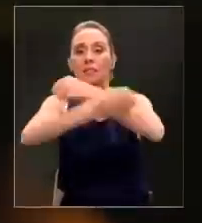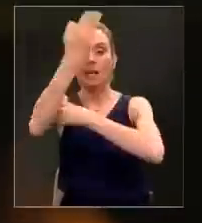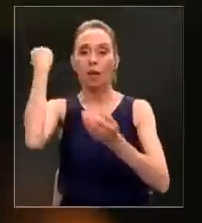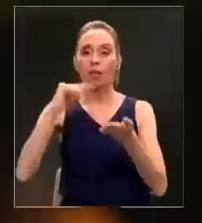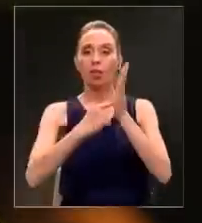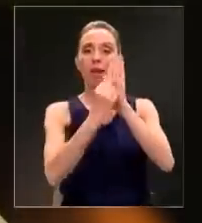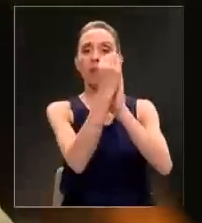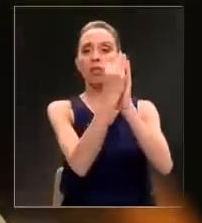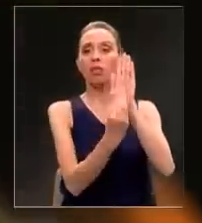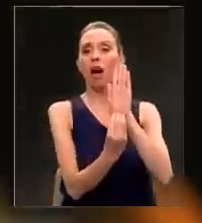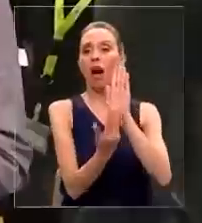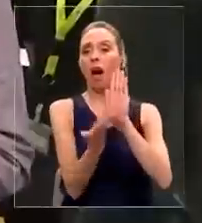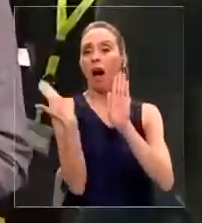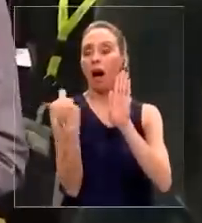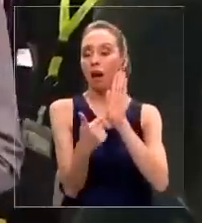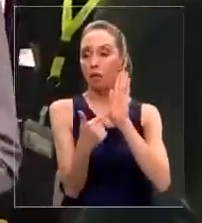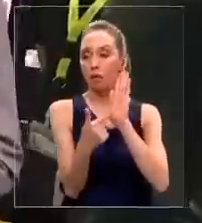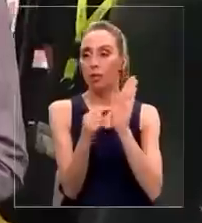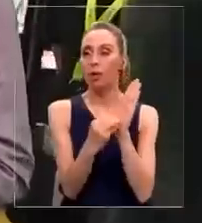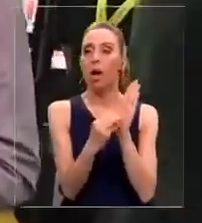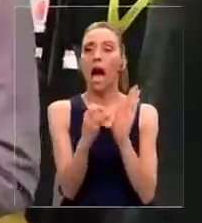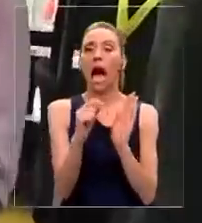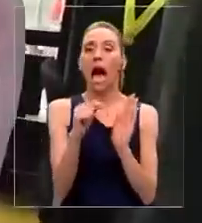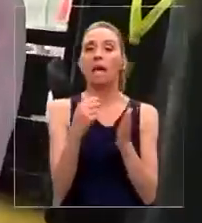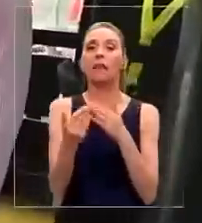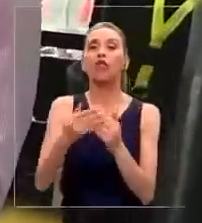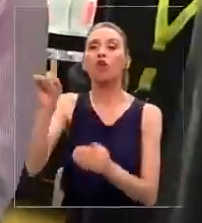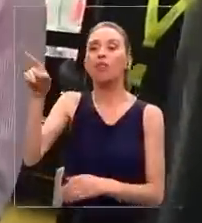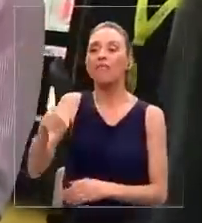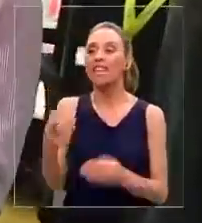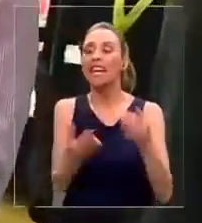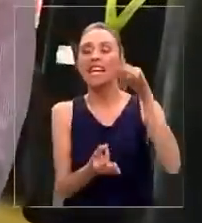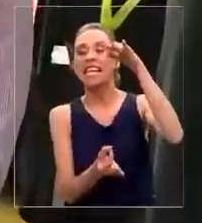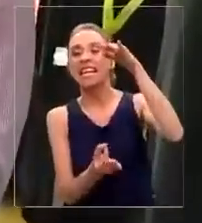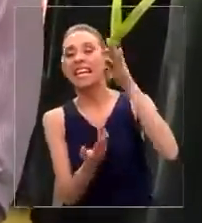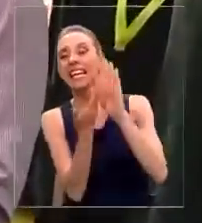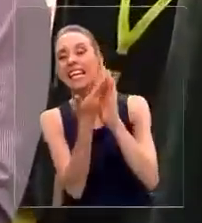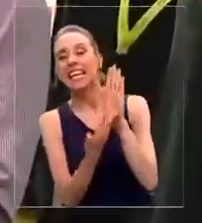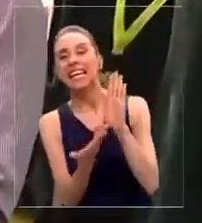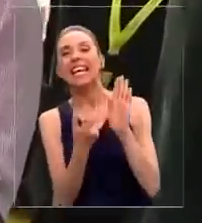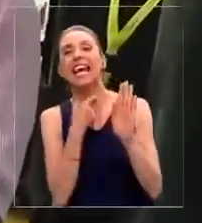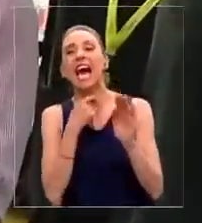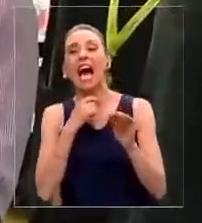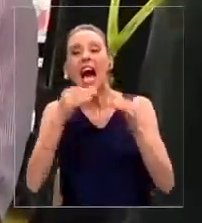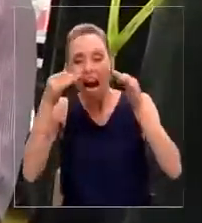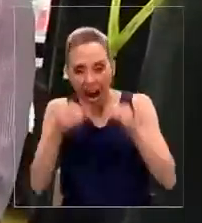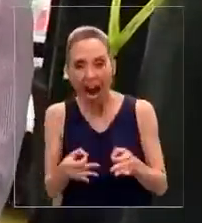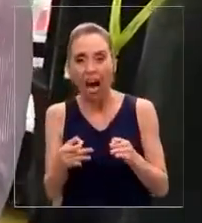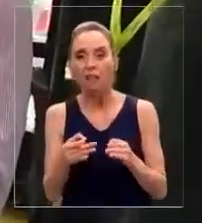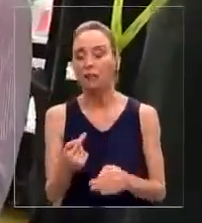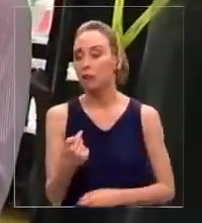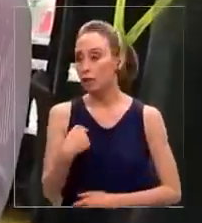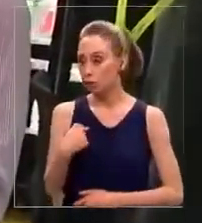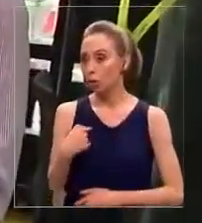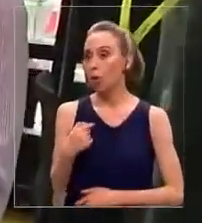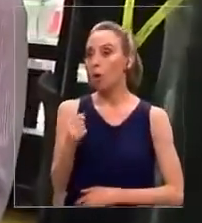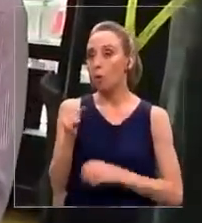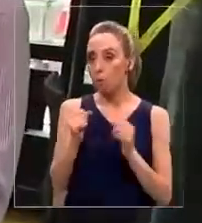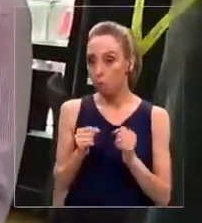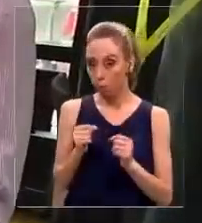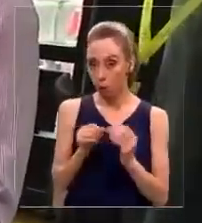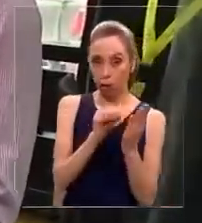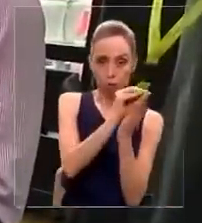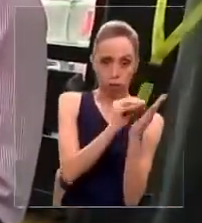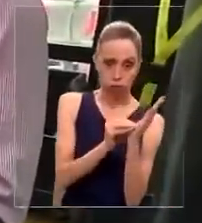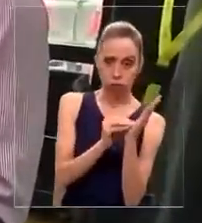años. Esta acta de procedencia, ¿qué es lo que finalmente garantiza? Porque yo puedo hacer